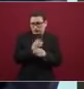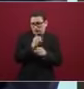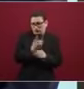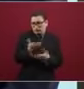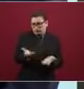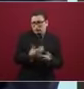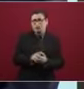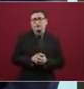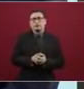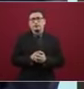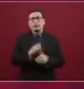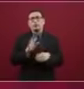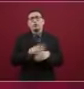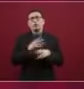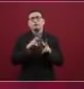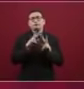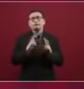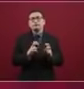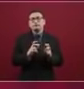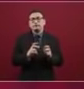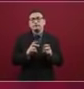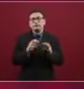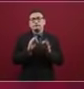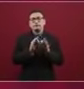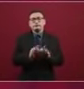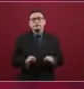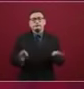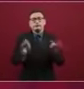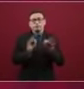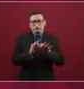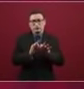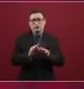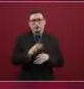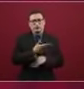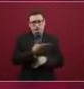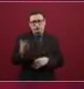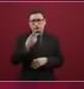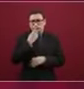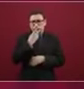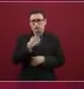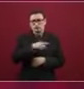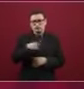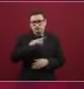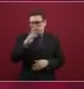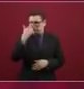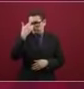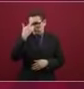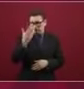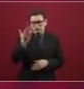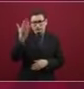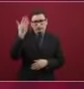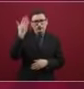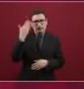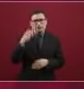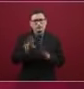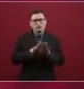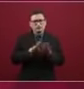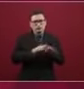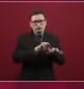es un tema muy relevante, decirles a ustedes, recuerdan que comenzamos con 15